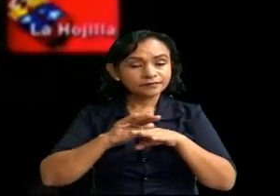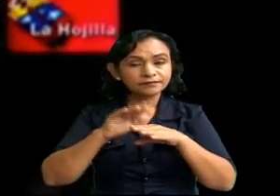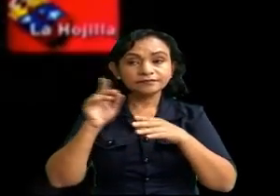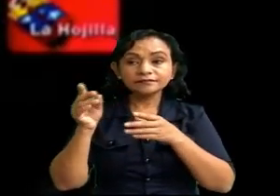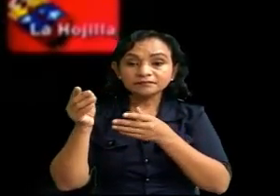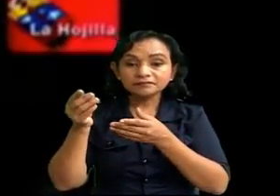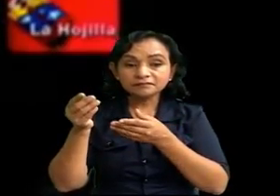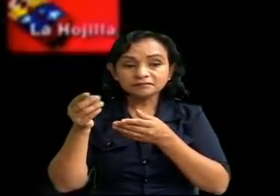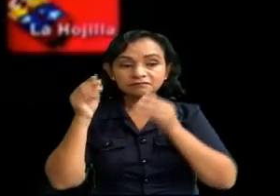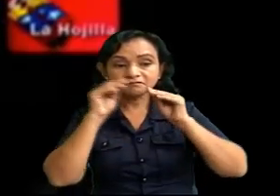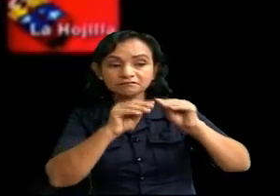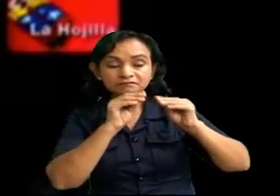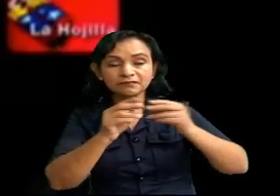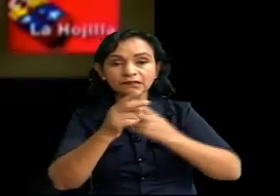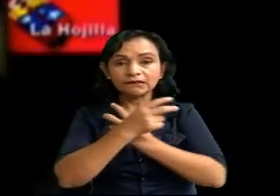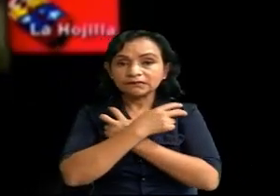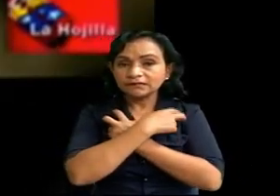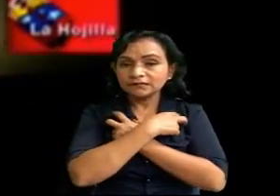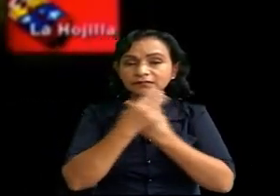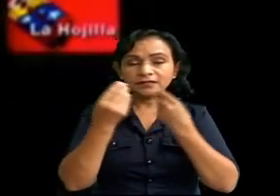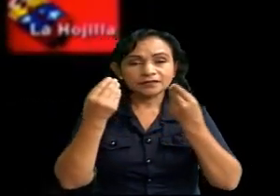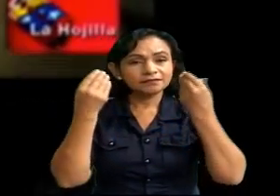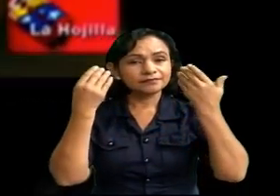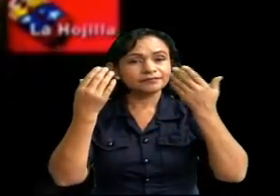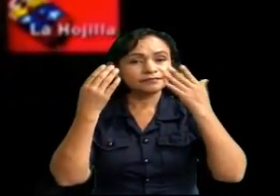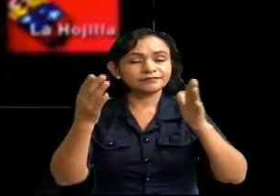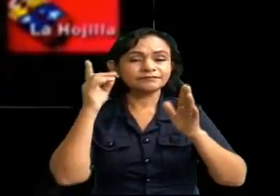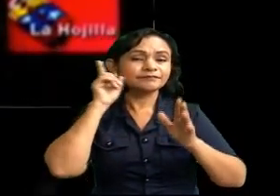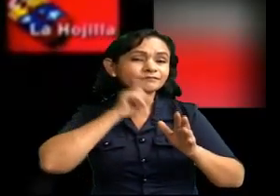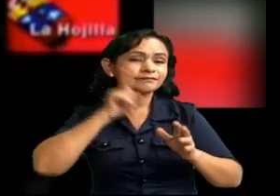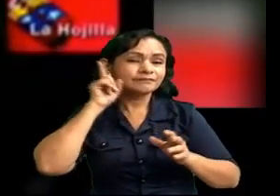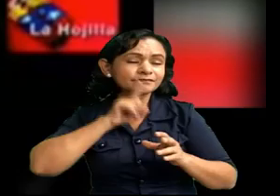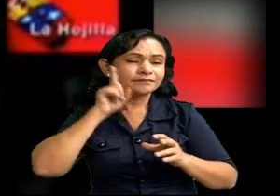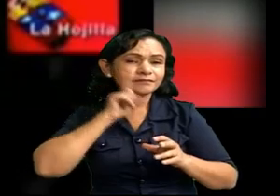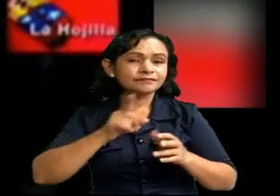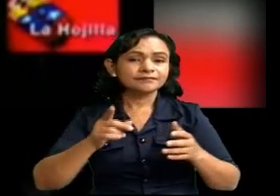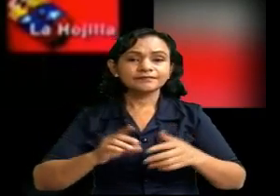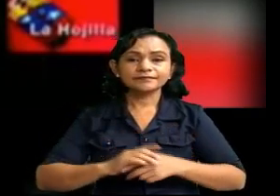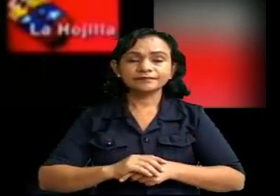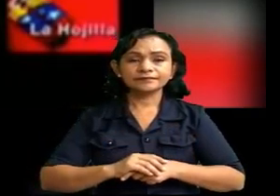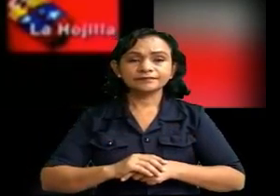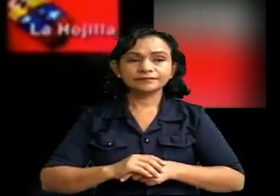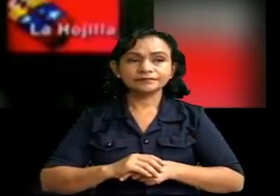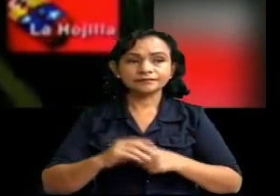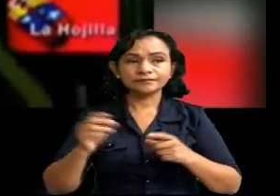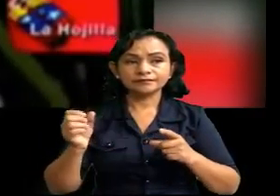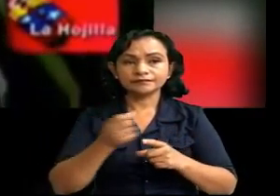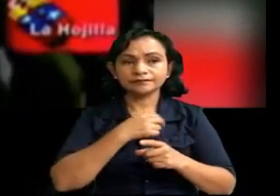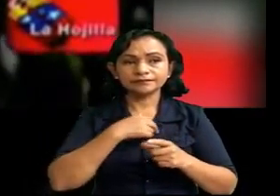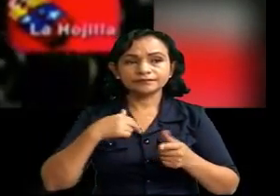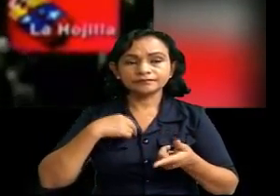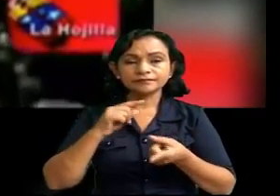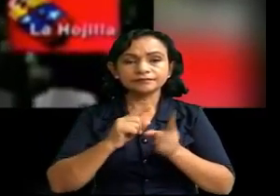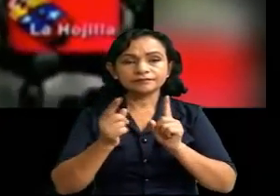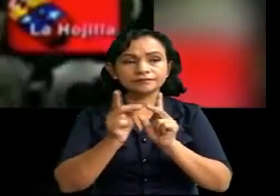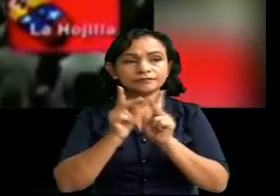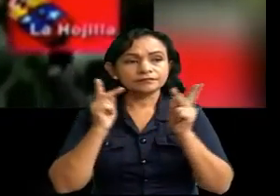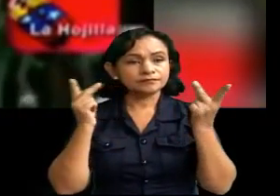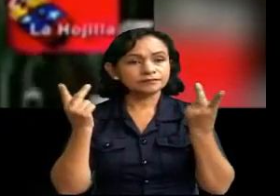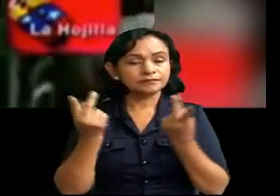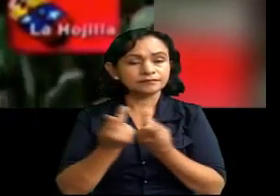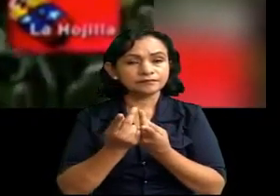envenenen con tantas cosas y tantas mentiras. El golpe de Estado fue revertido por el pueblo venezolano